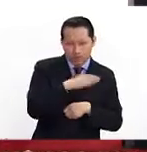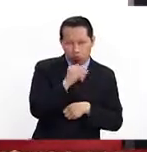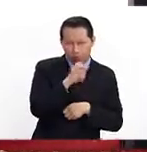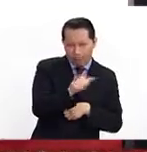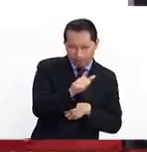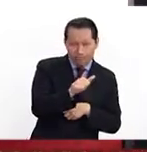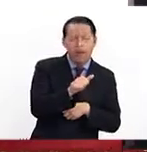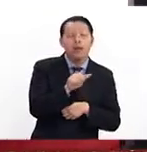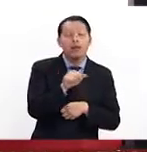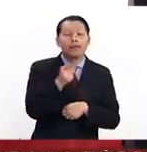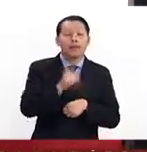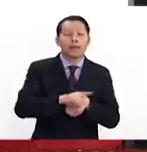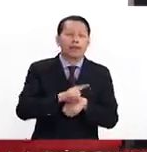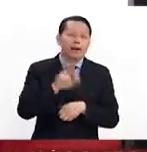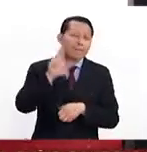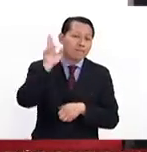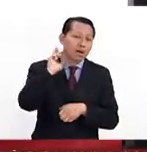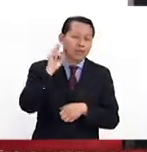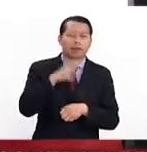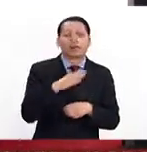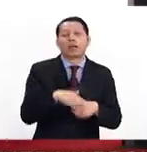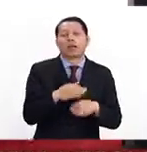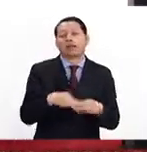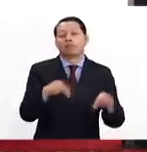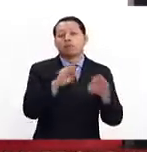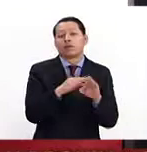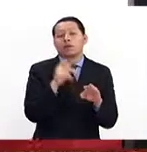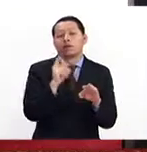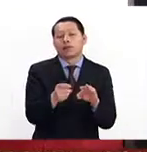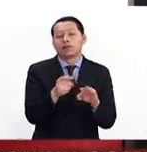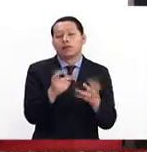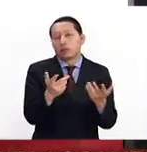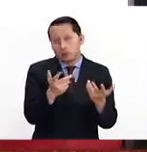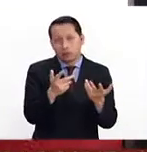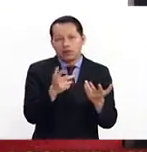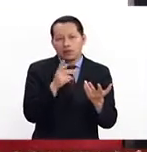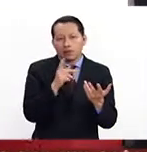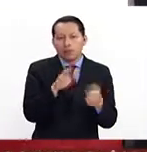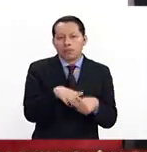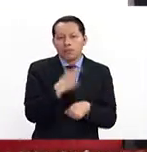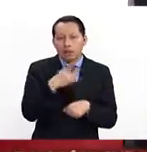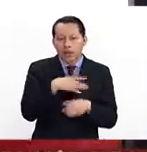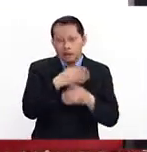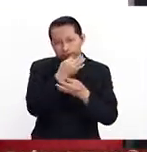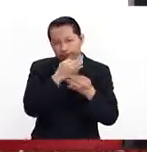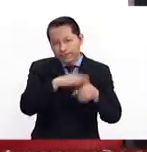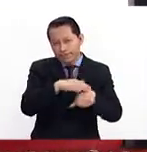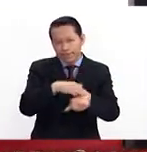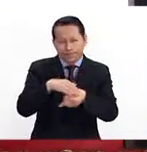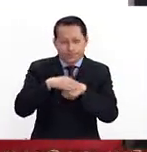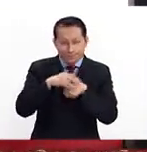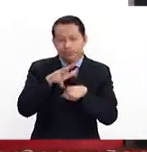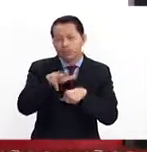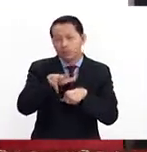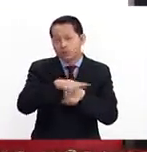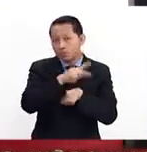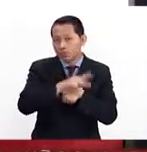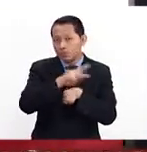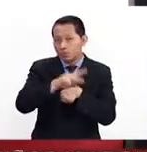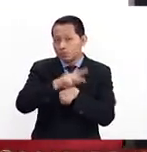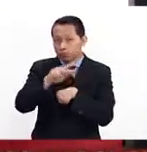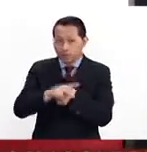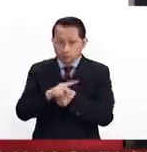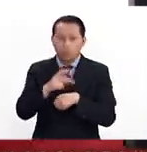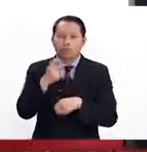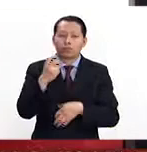Esta sesión del día martes, que fue la más importante, básicamente responde a una convocatoria que hicieron 18 países, de